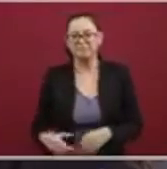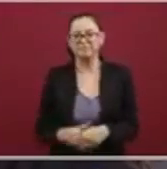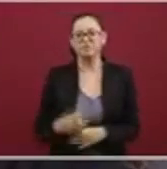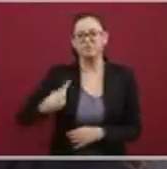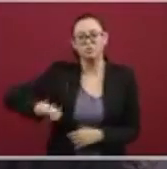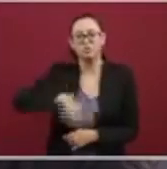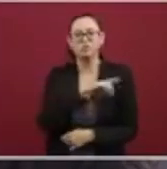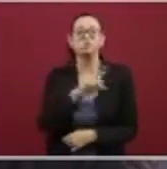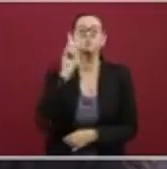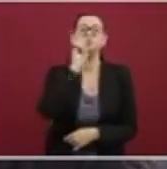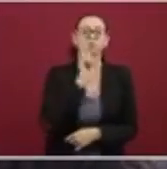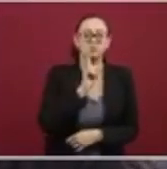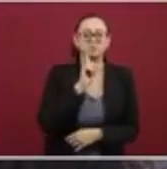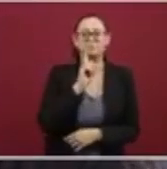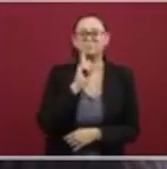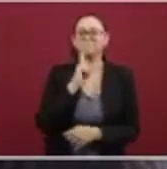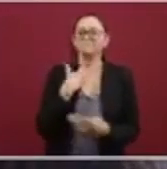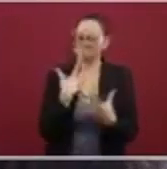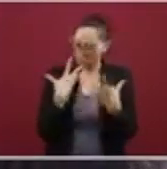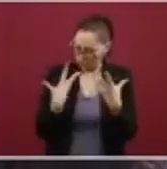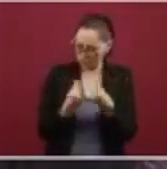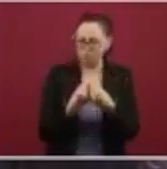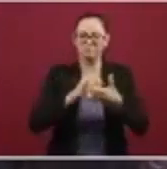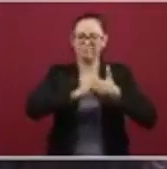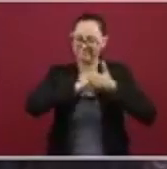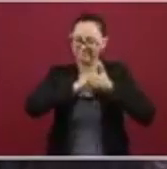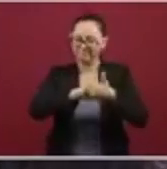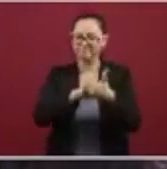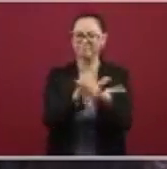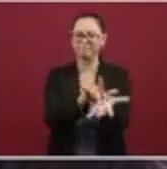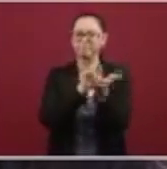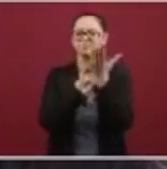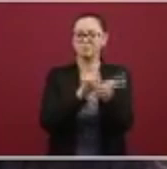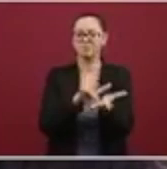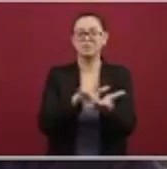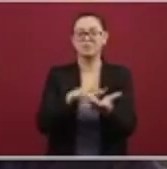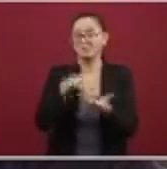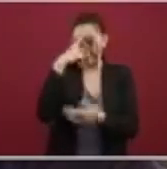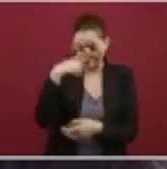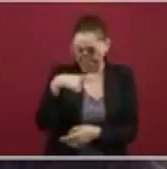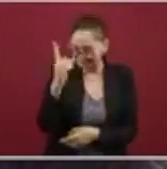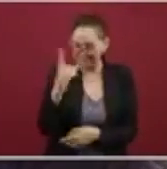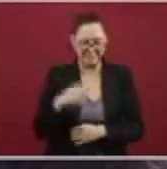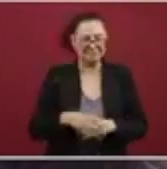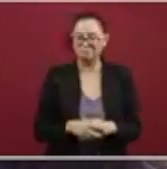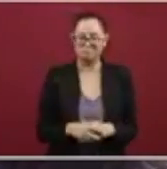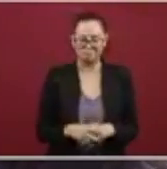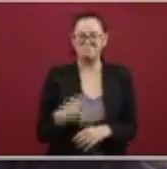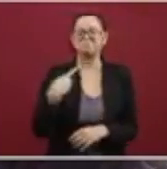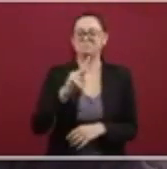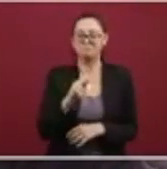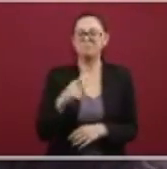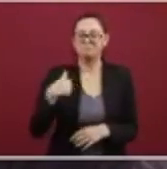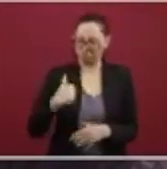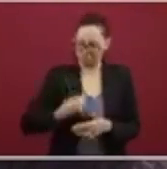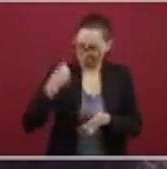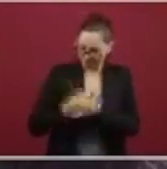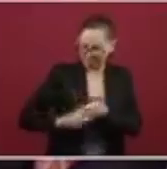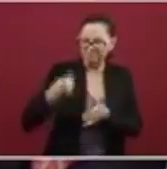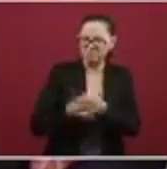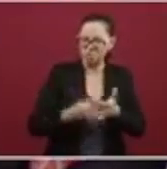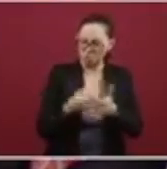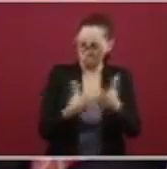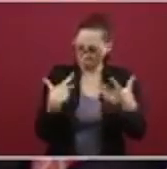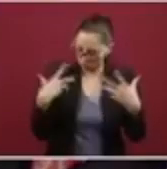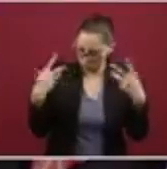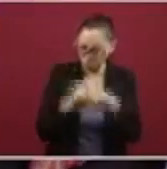nosotras las mujeres estamos con él, vamos de la mano y sabemos que esto no es fácil, pero también le vamos a chingar hombro